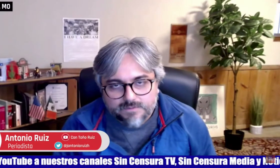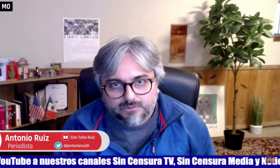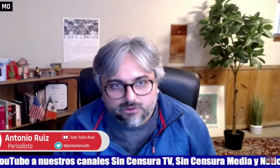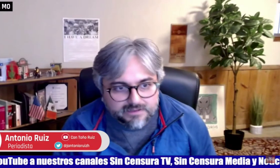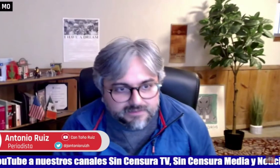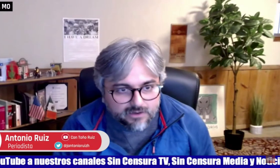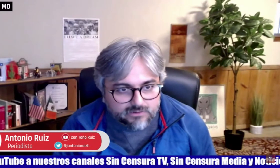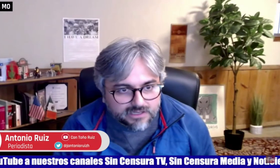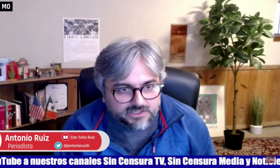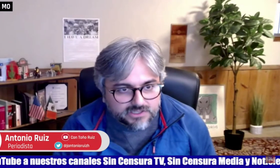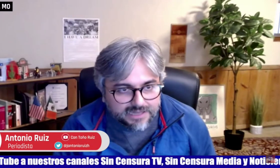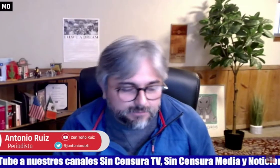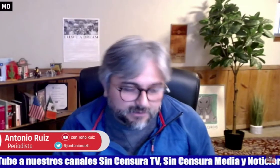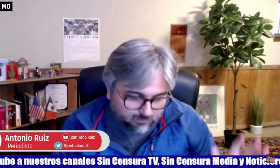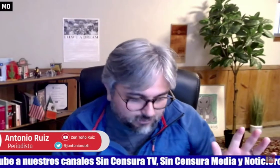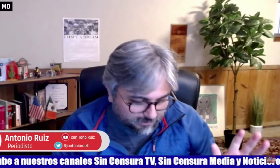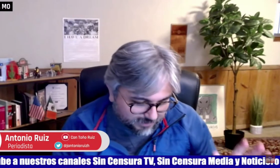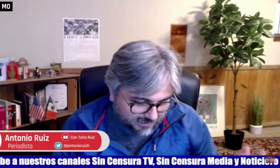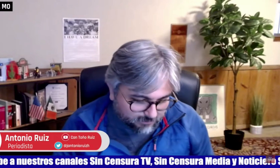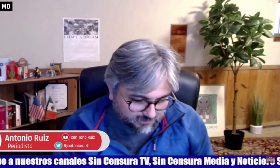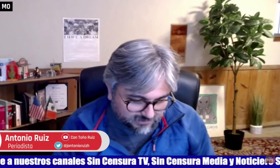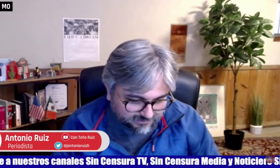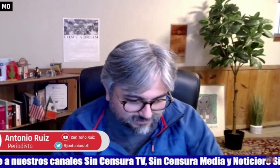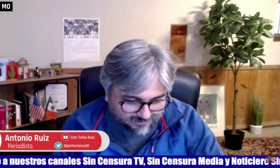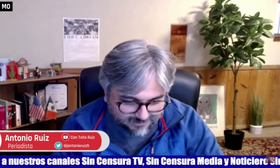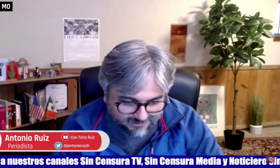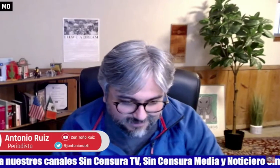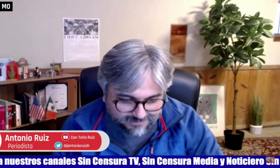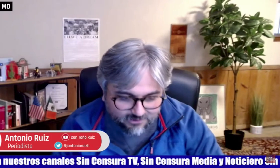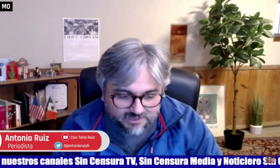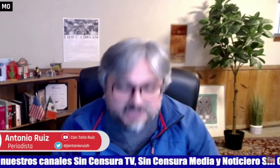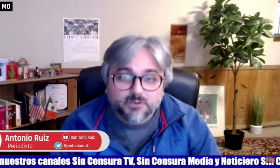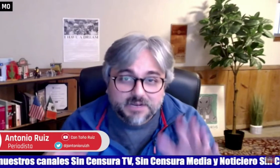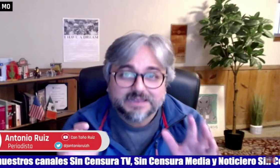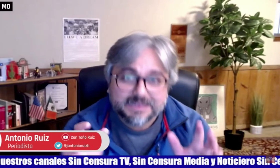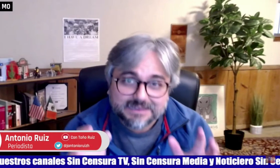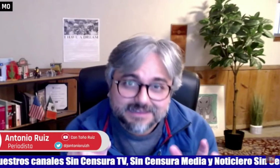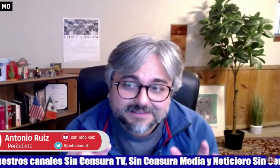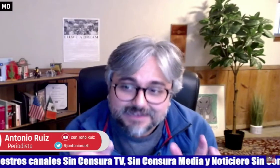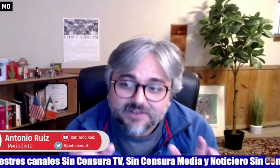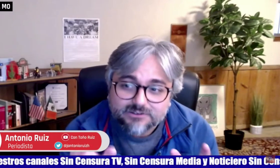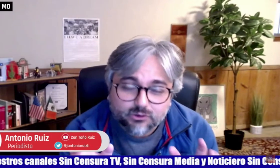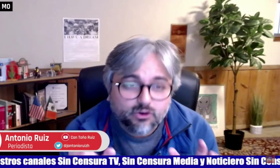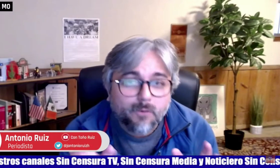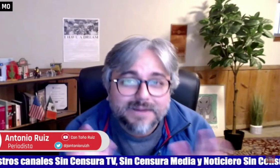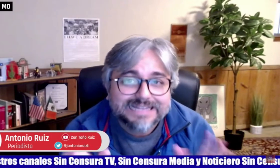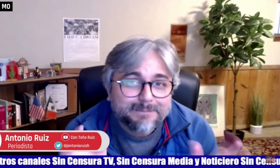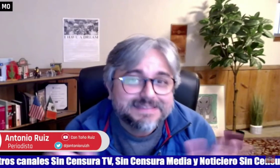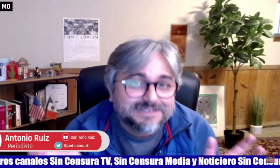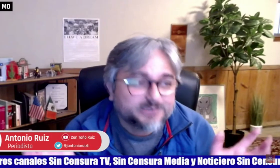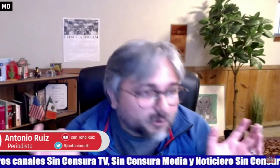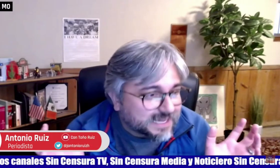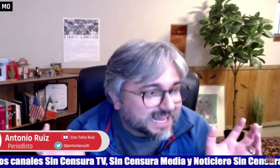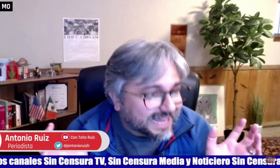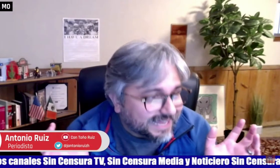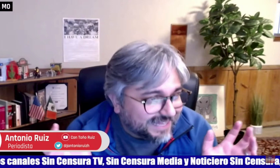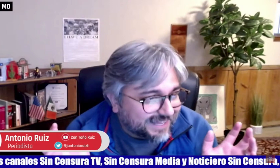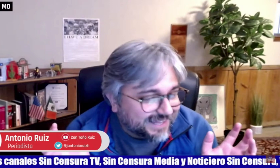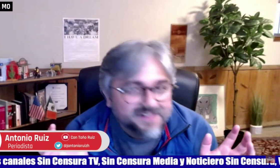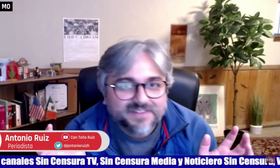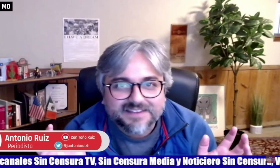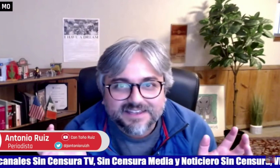de los más hijos de la chingada, perdón por la palabra, pero es que así nos han hecho, miren, de una situación completamente